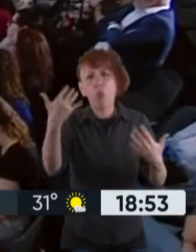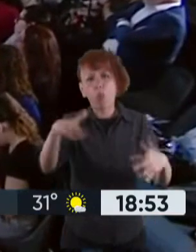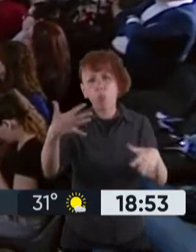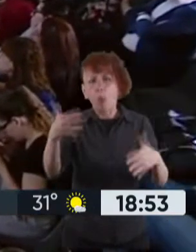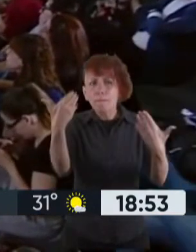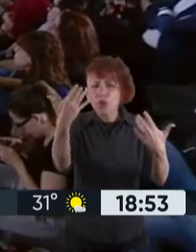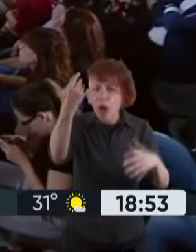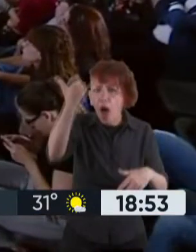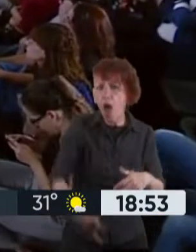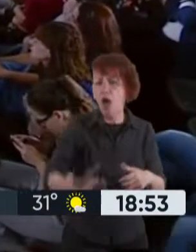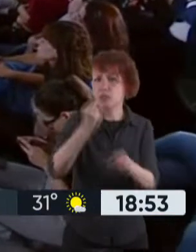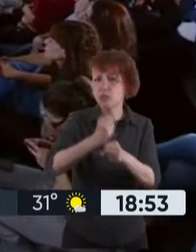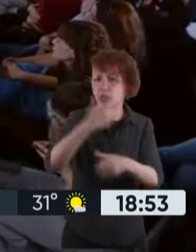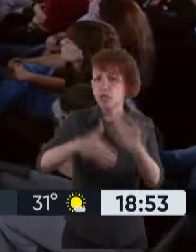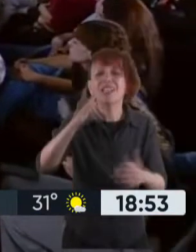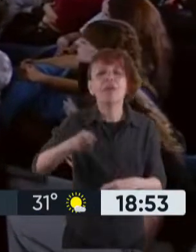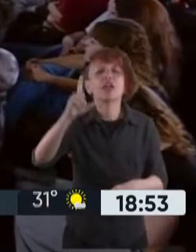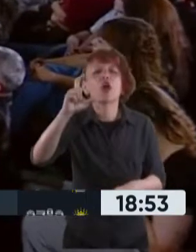cobre.